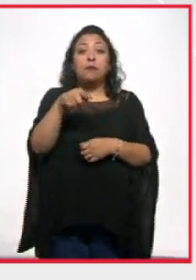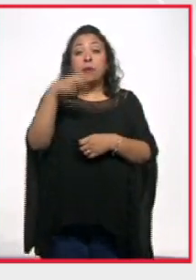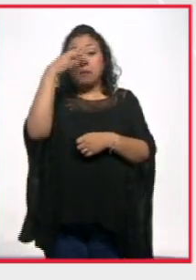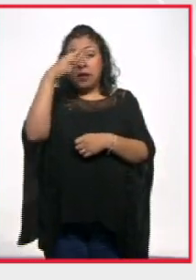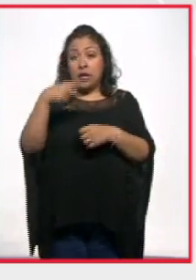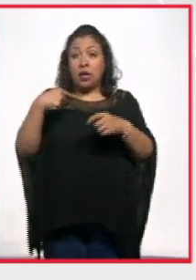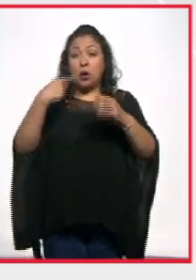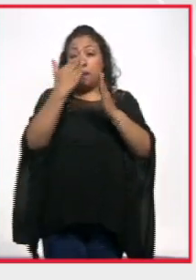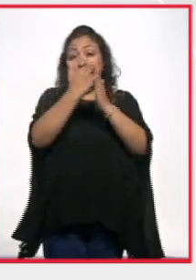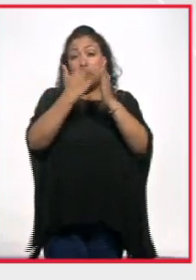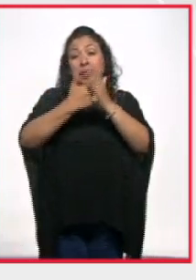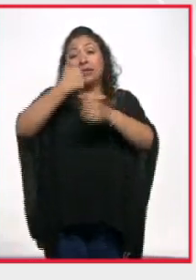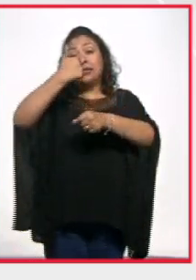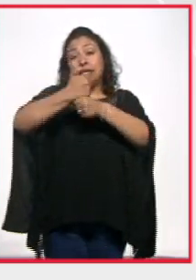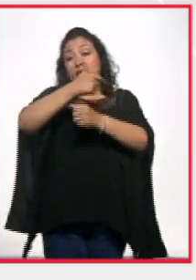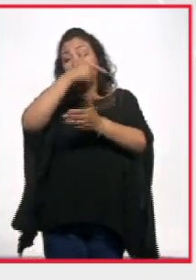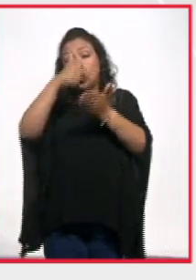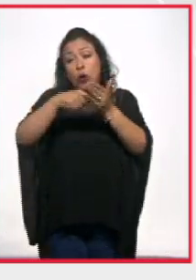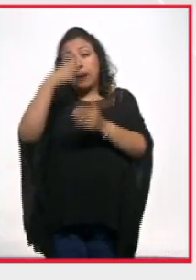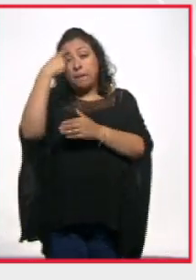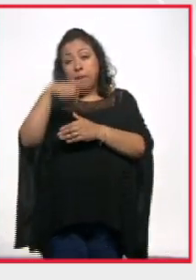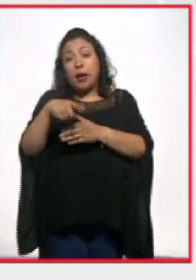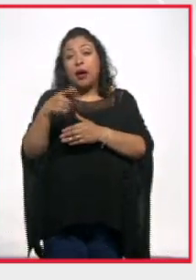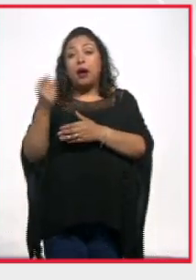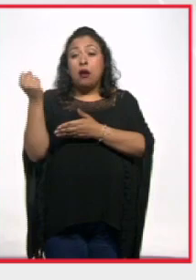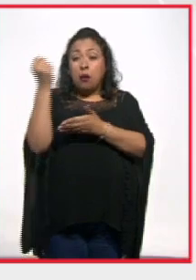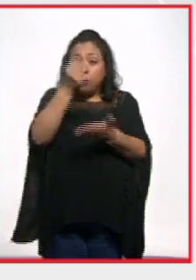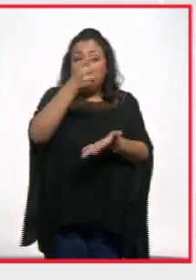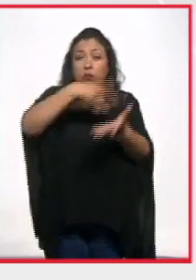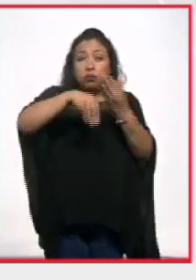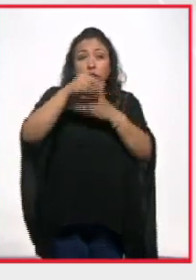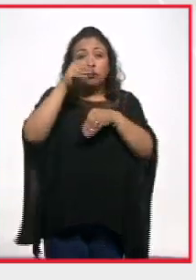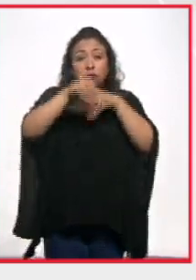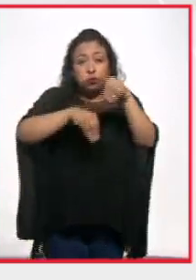sexto lugar en inversión para la manufactura